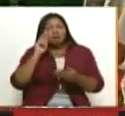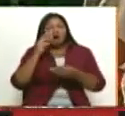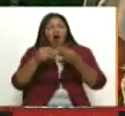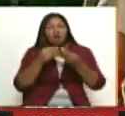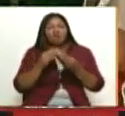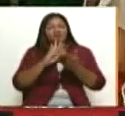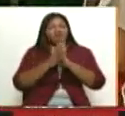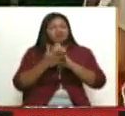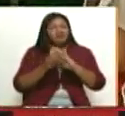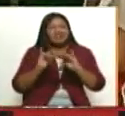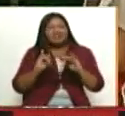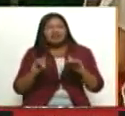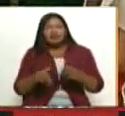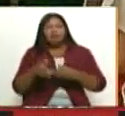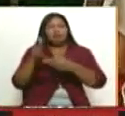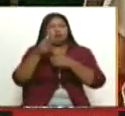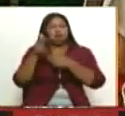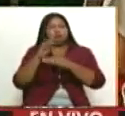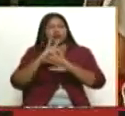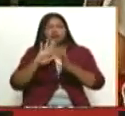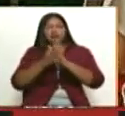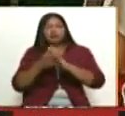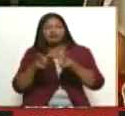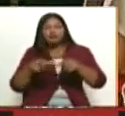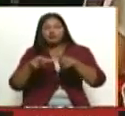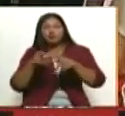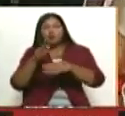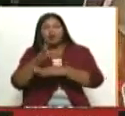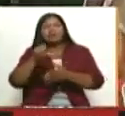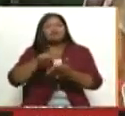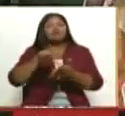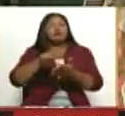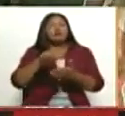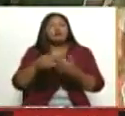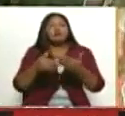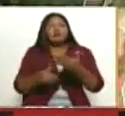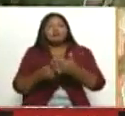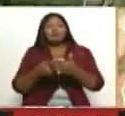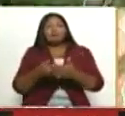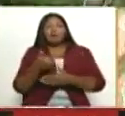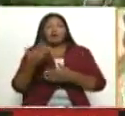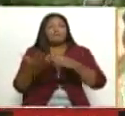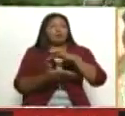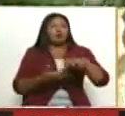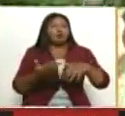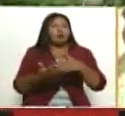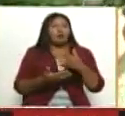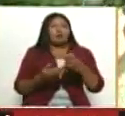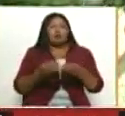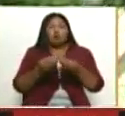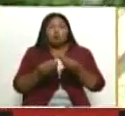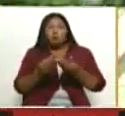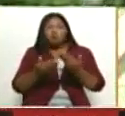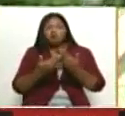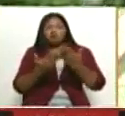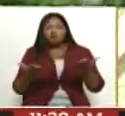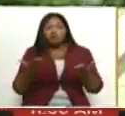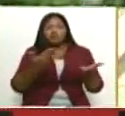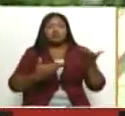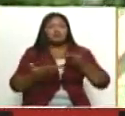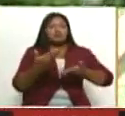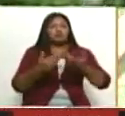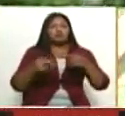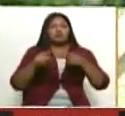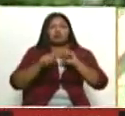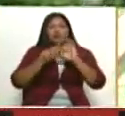y la participación logramos llegar a regiones y ciudades que tienen más conflicto y cómo la mesa se pone al servicio de que